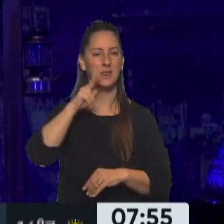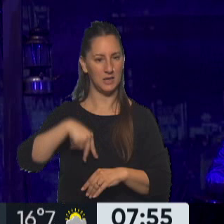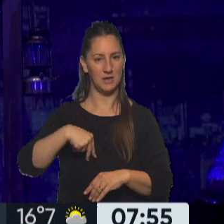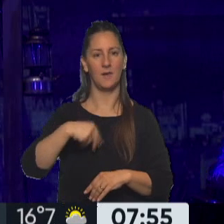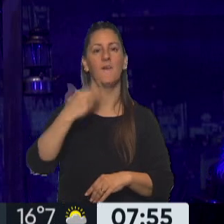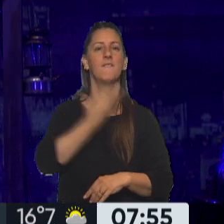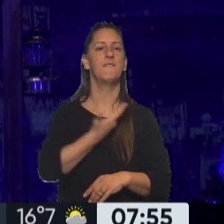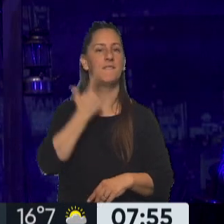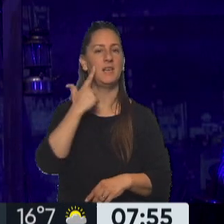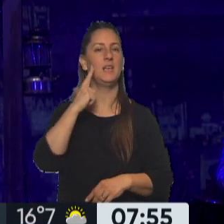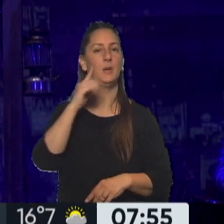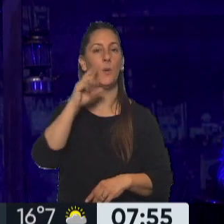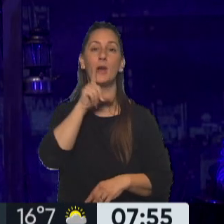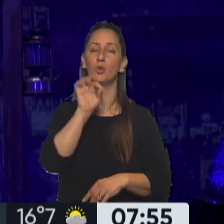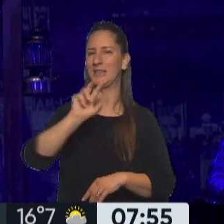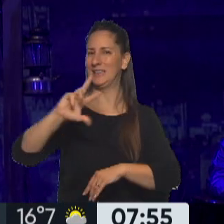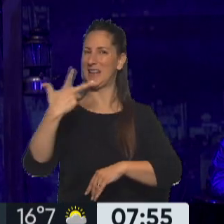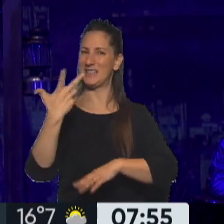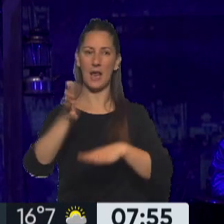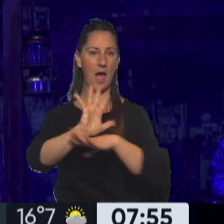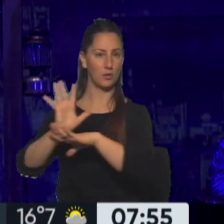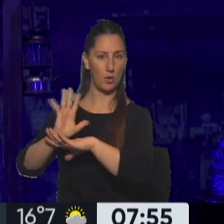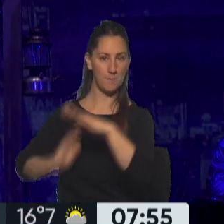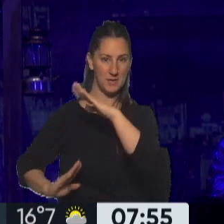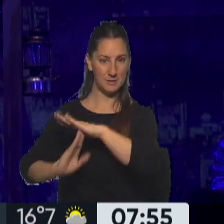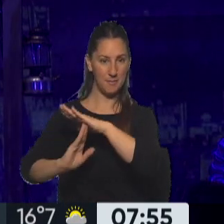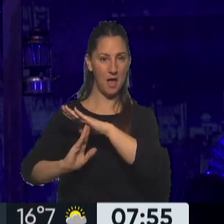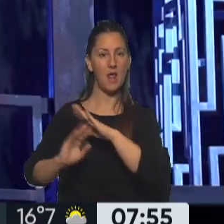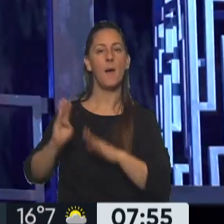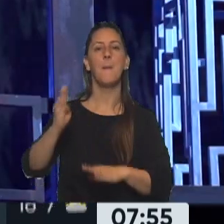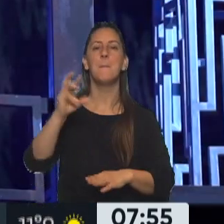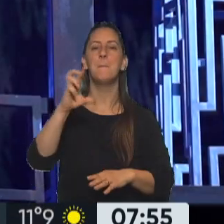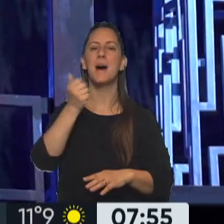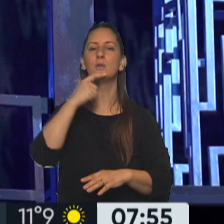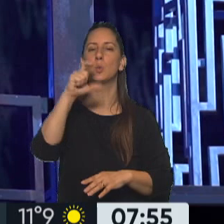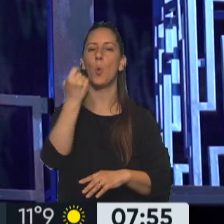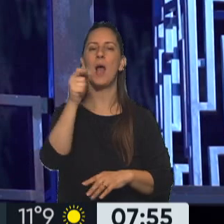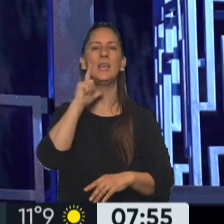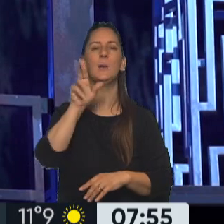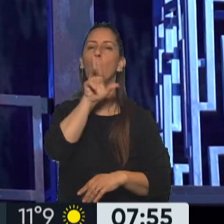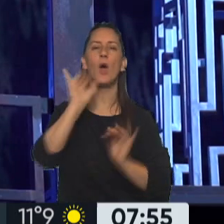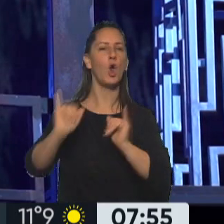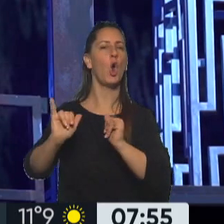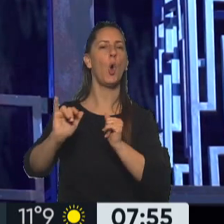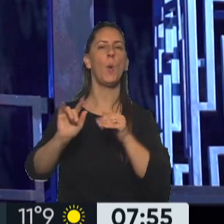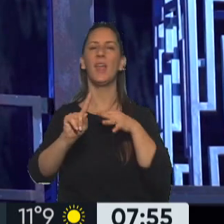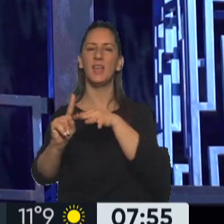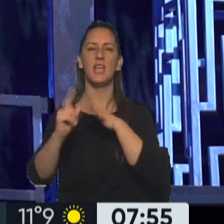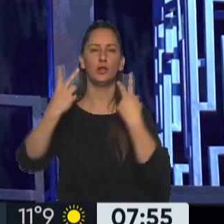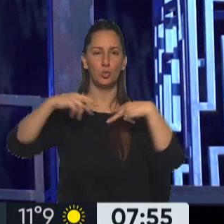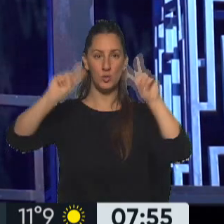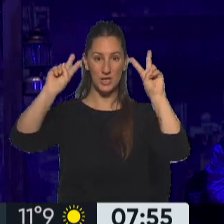Dios Filiberto. Hay un tercer personaje principal, que es el que interpreta a Belén Pascualini, una joven guía de turismo que lleva en el